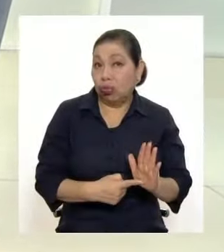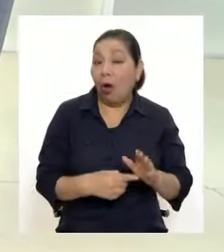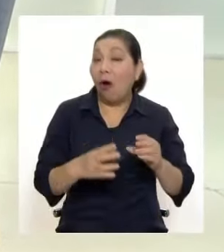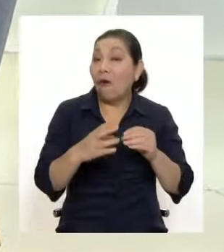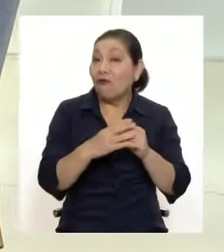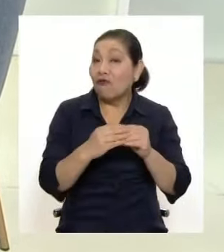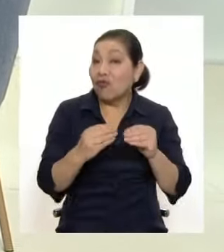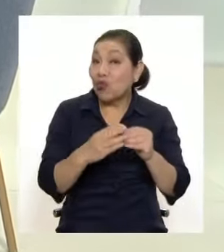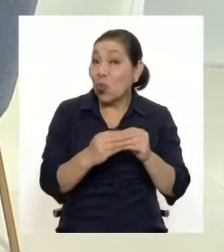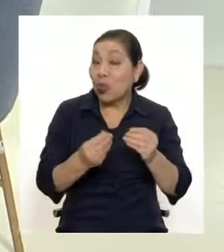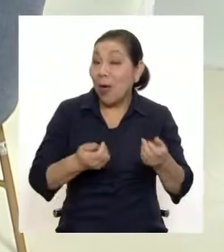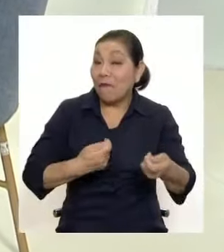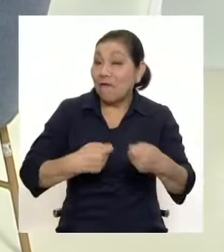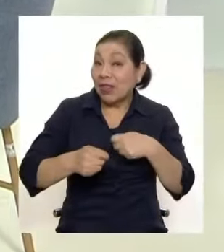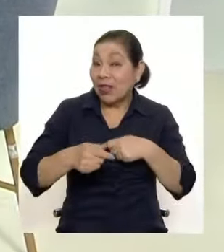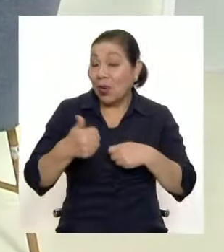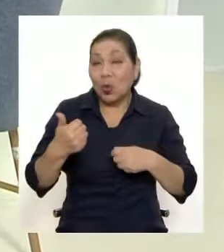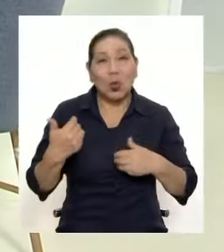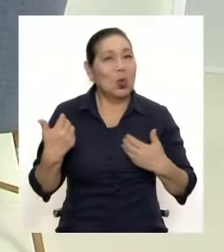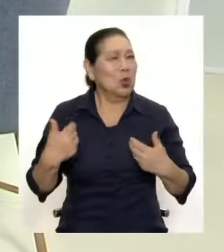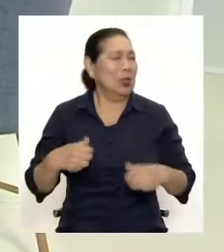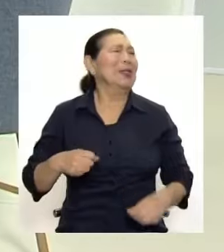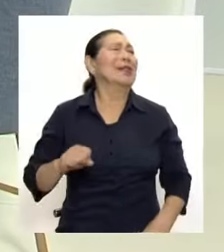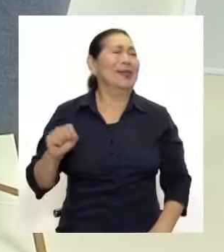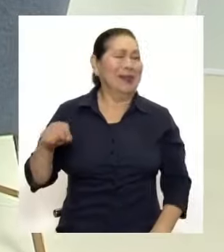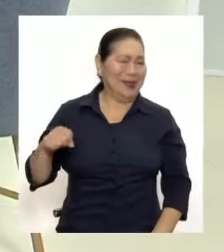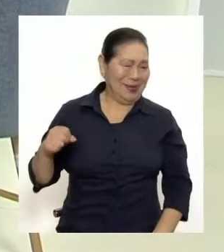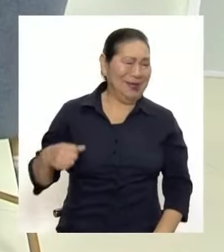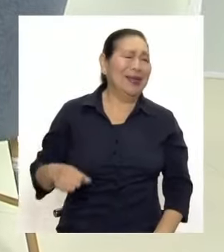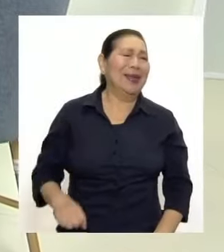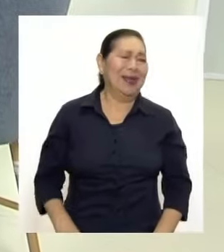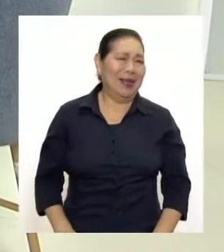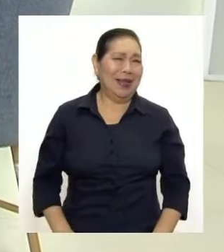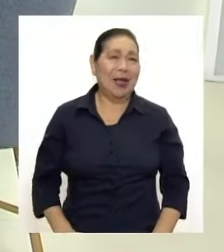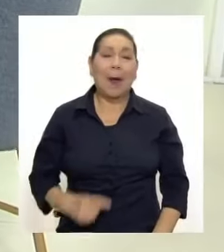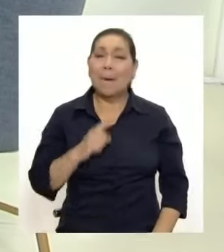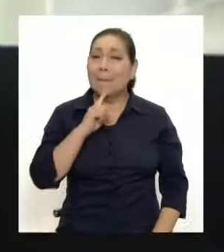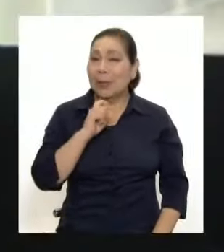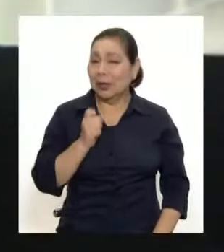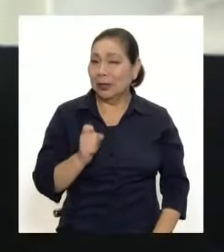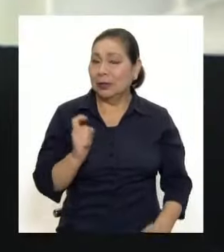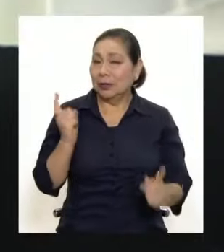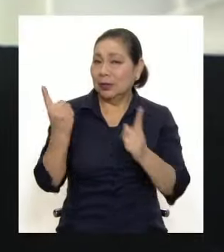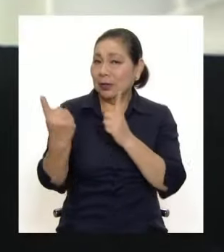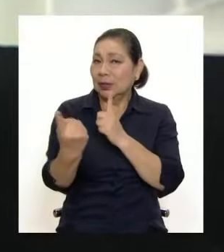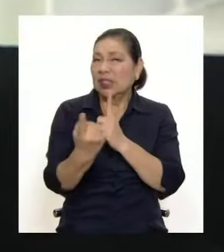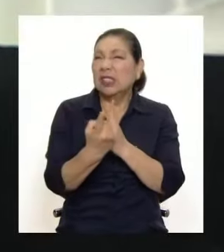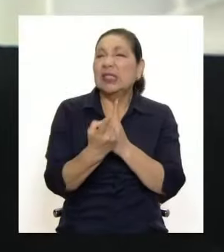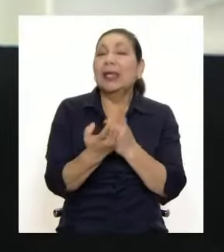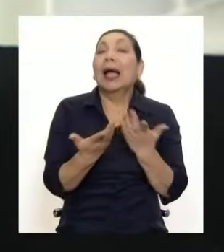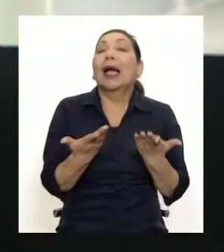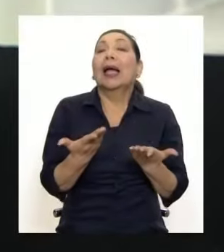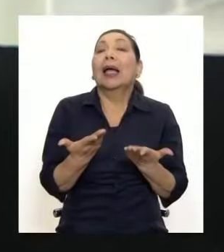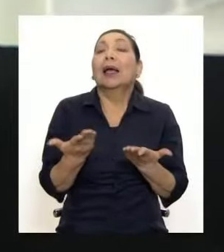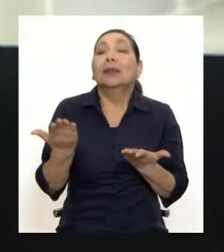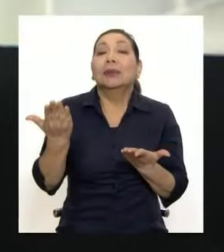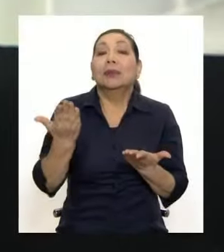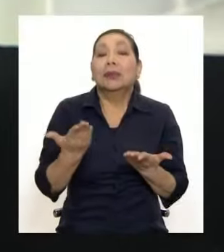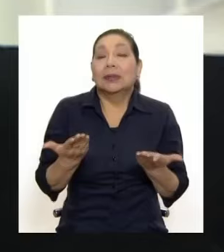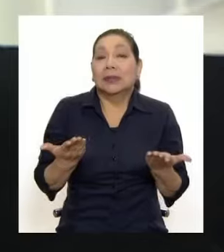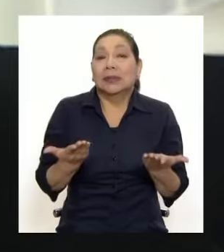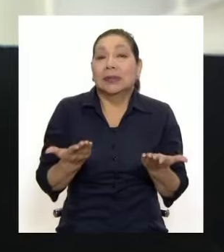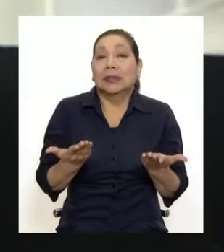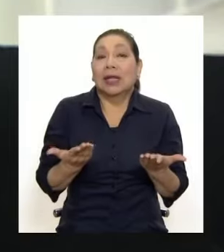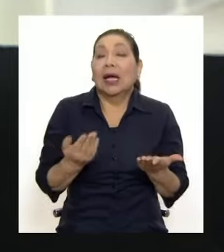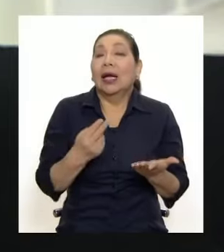frutas en los mercados Así es frutas Entonces le le consultamos directamente de qué proveemos nosotros